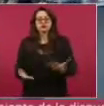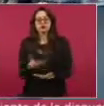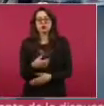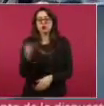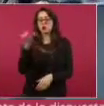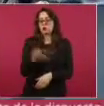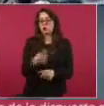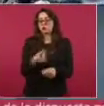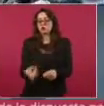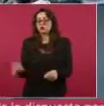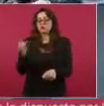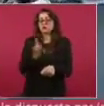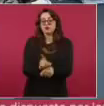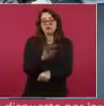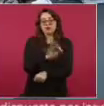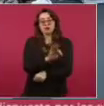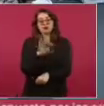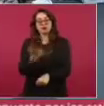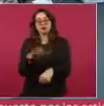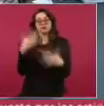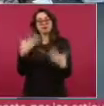conmemoración, en esta fecha histórica.